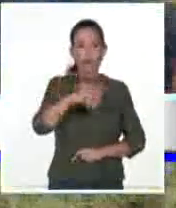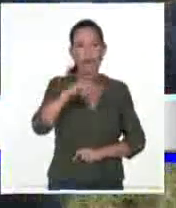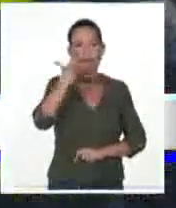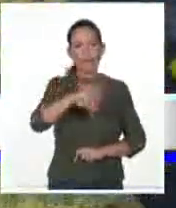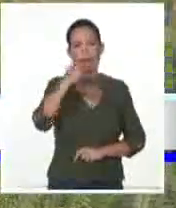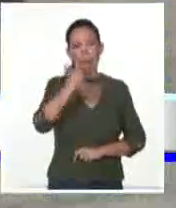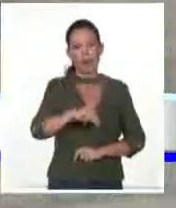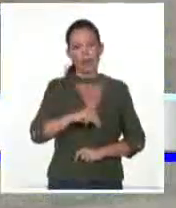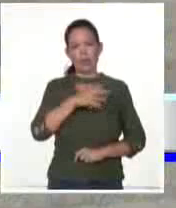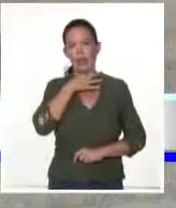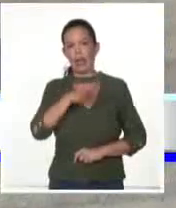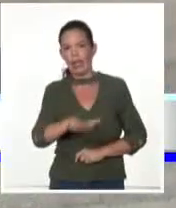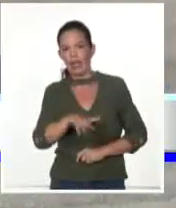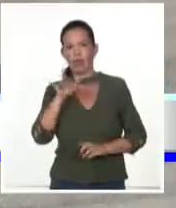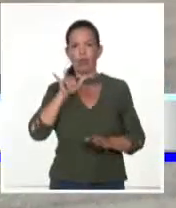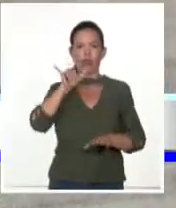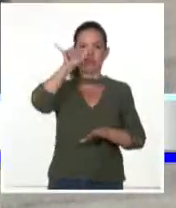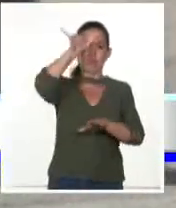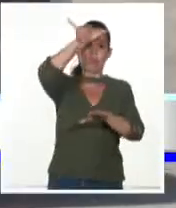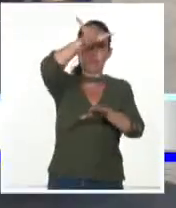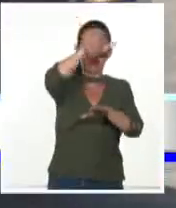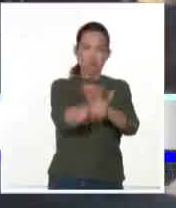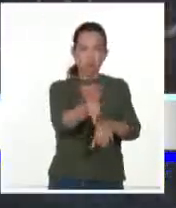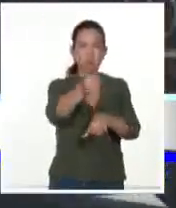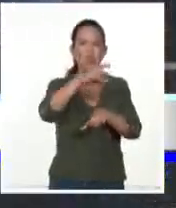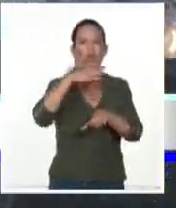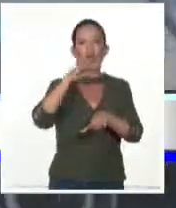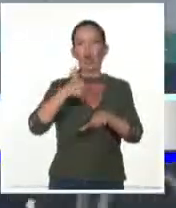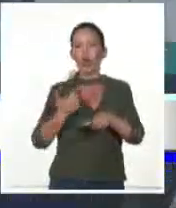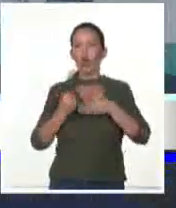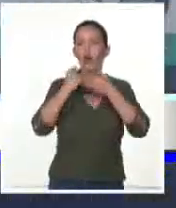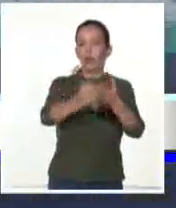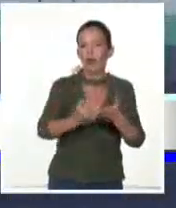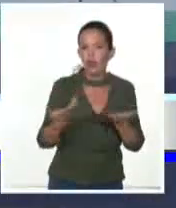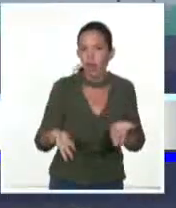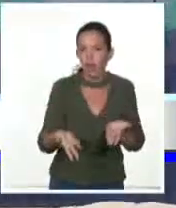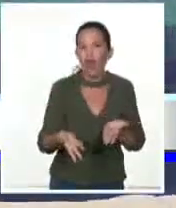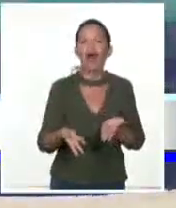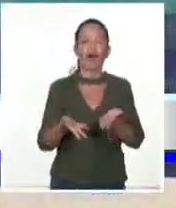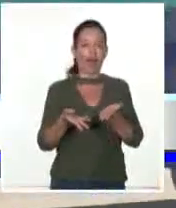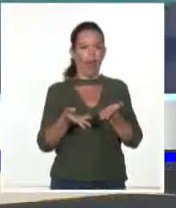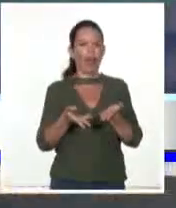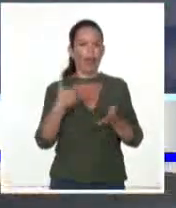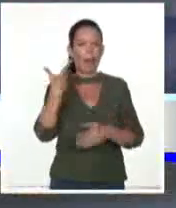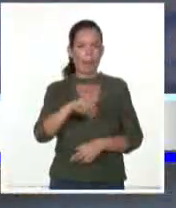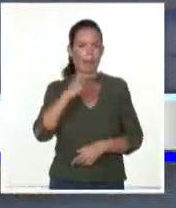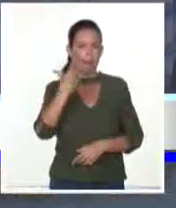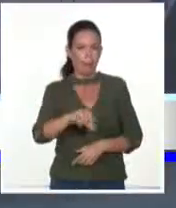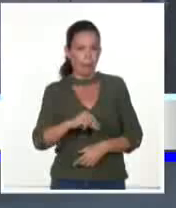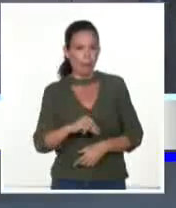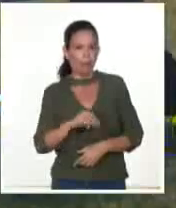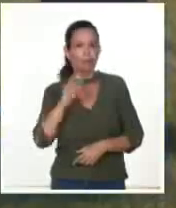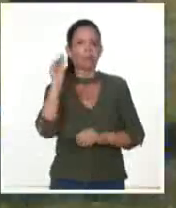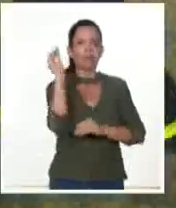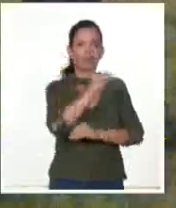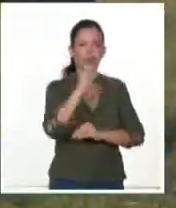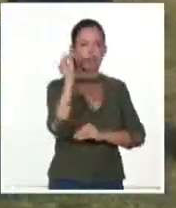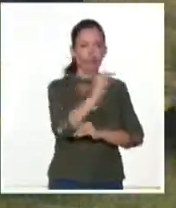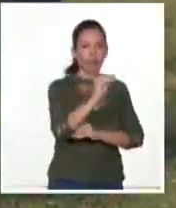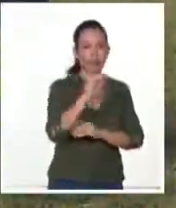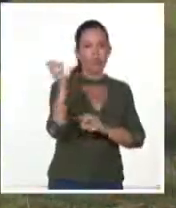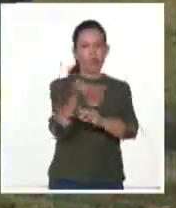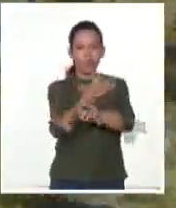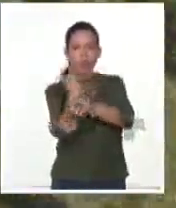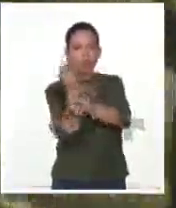un accidente aéreo. El simulacro contempló la activación de las entidades y las fuerzas necesarias para atender la